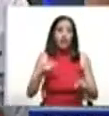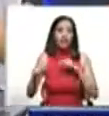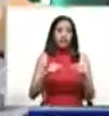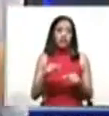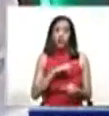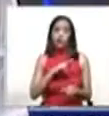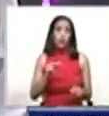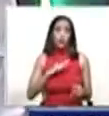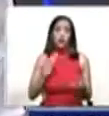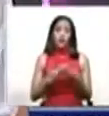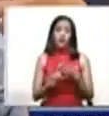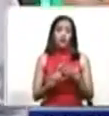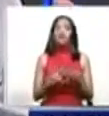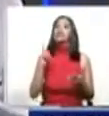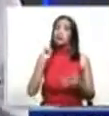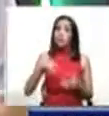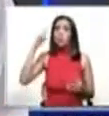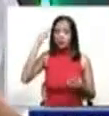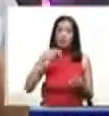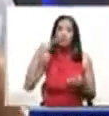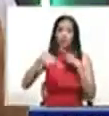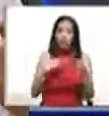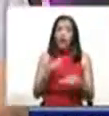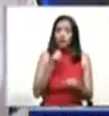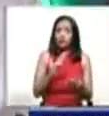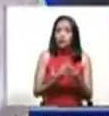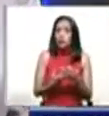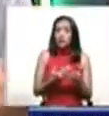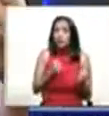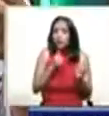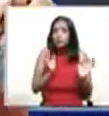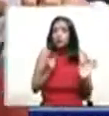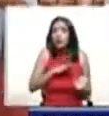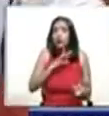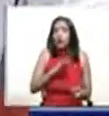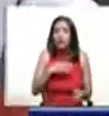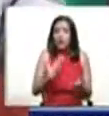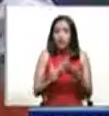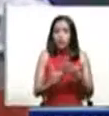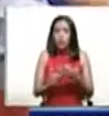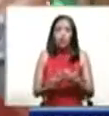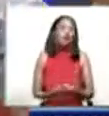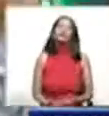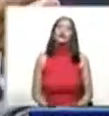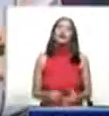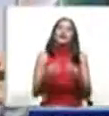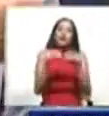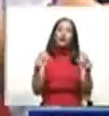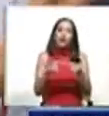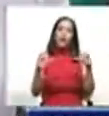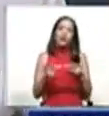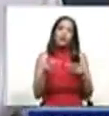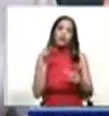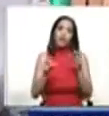que es militancia revolucionaria y que ha generado y que ha hecho propuestas económicas, que ha hecho propuestas sociales, que ha hecho propuestas en todos los ámbitos, y la gente